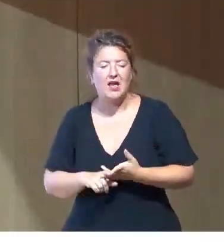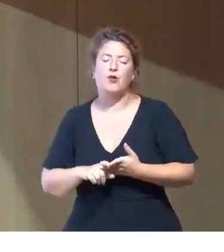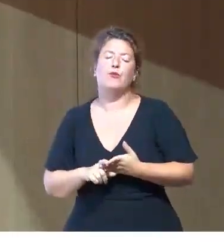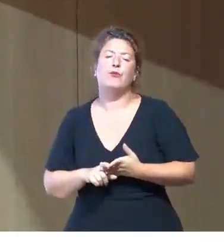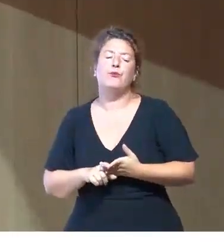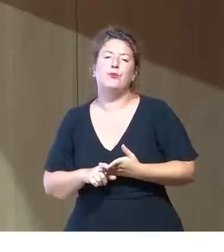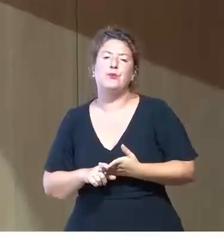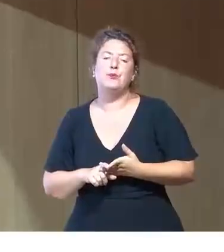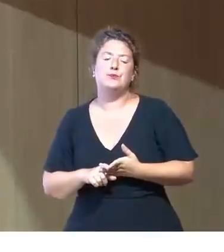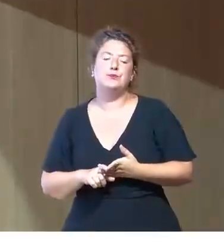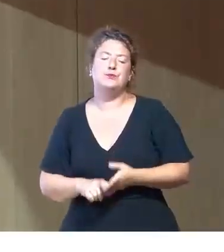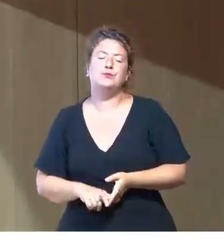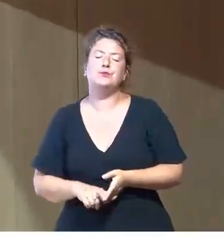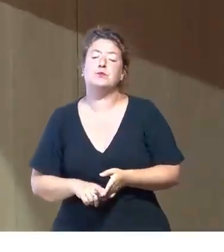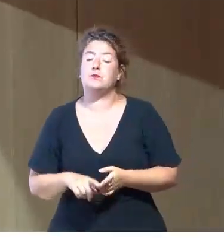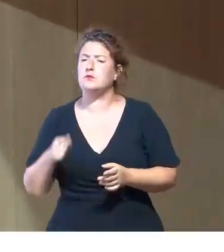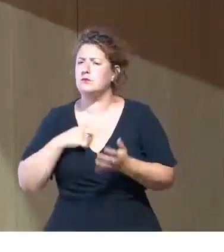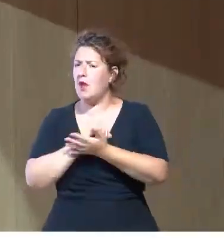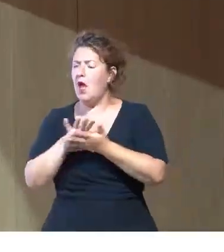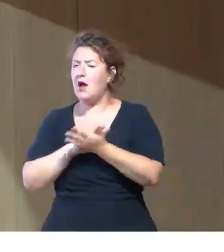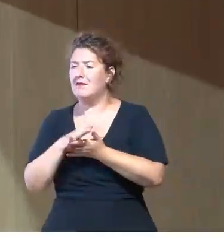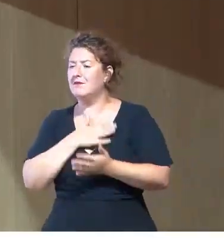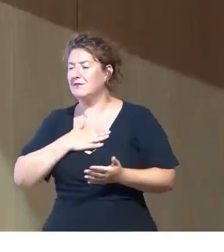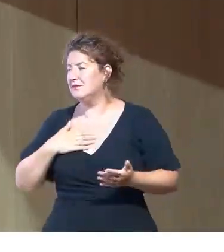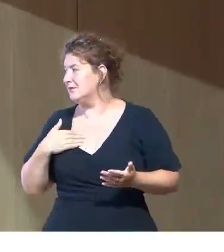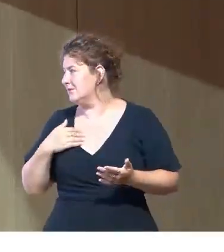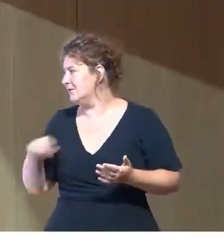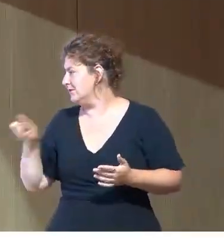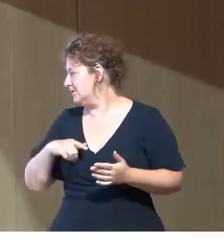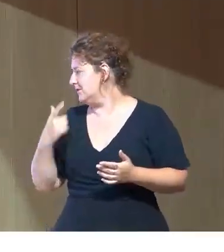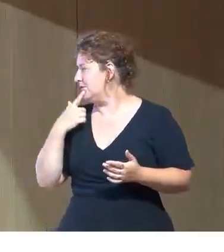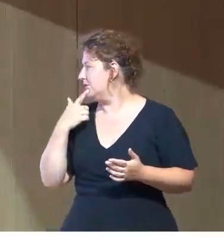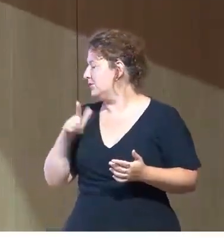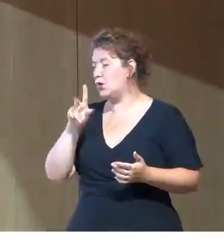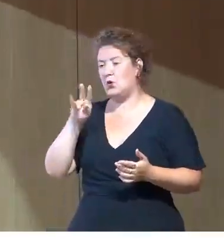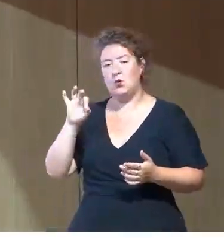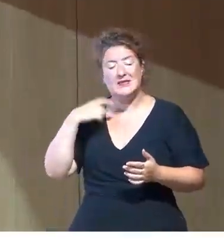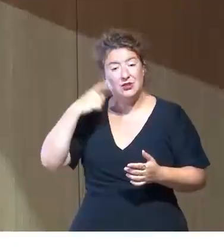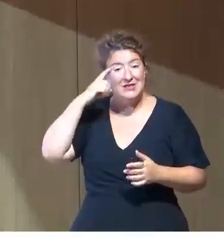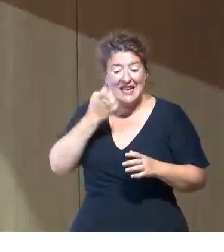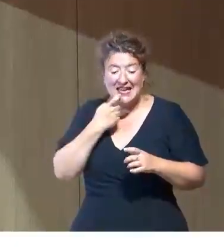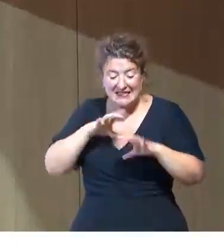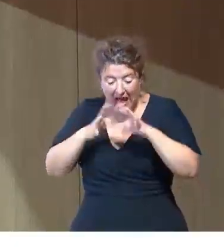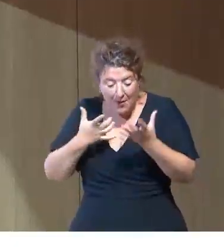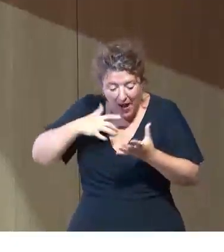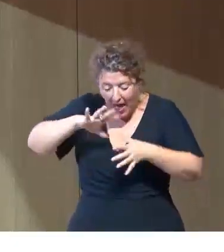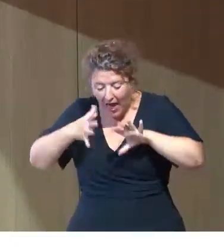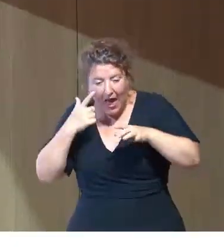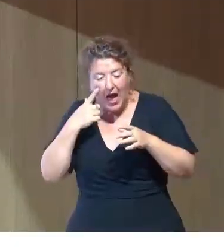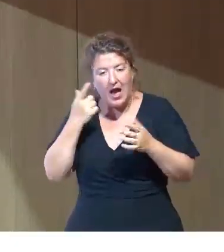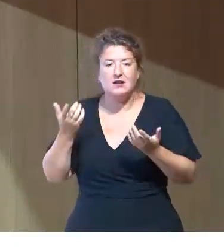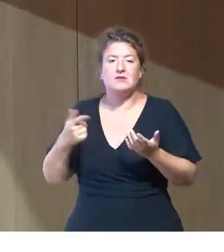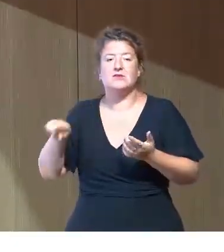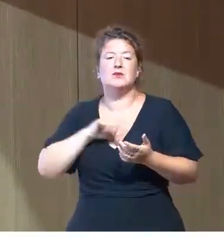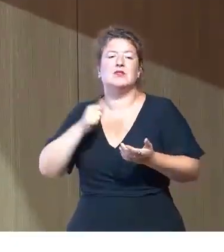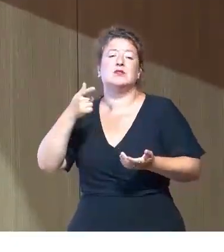hemos hablado mucho pero a mí me gustaría que luismi sacase la bola de cristal no sé si se la habrá traído pero como esta mesa se llama balance